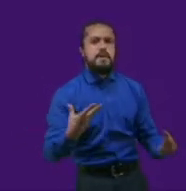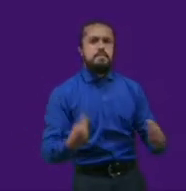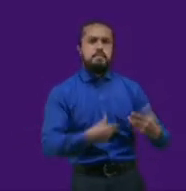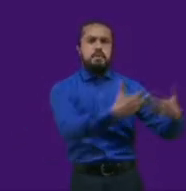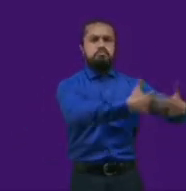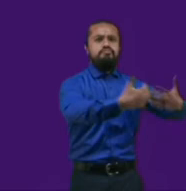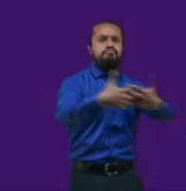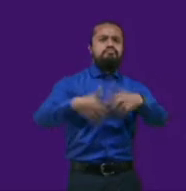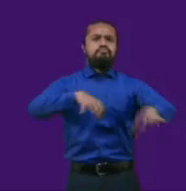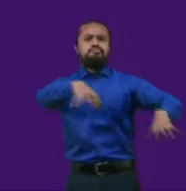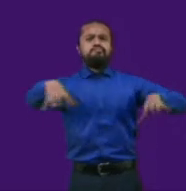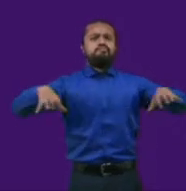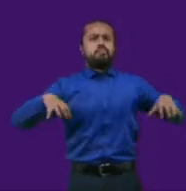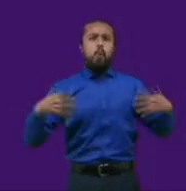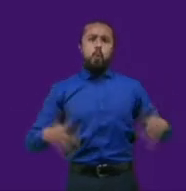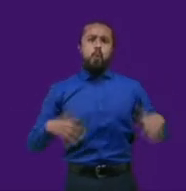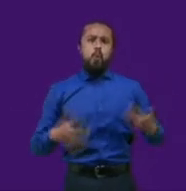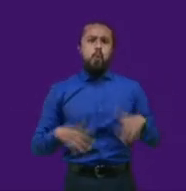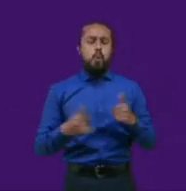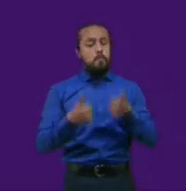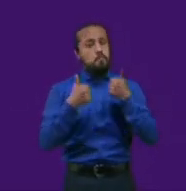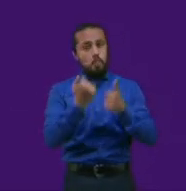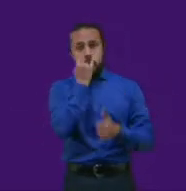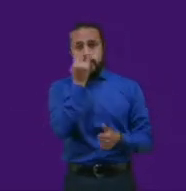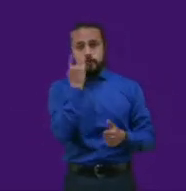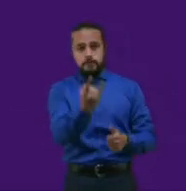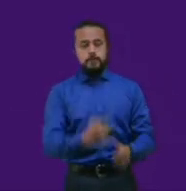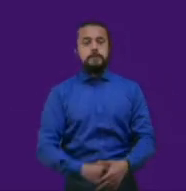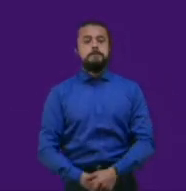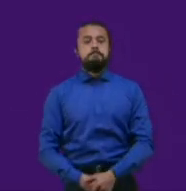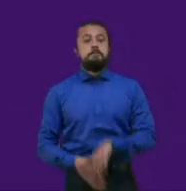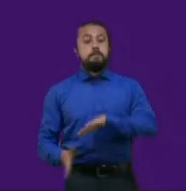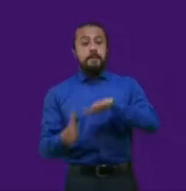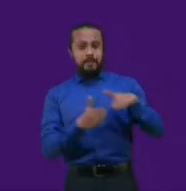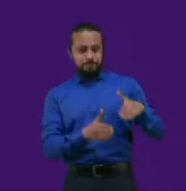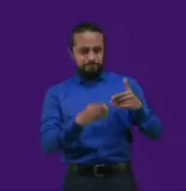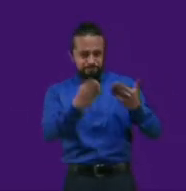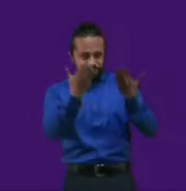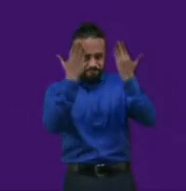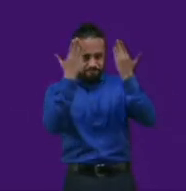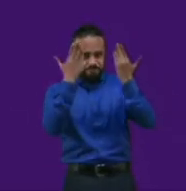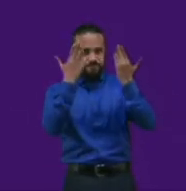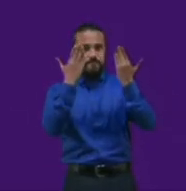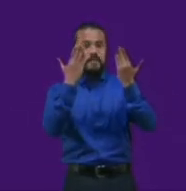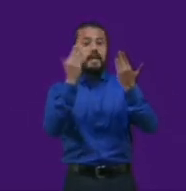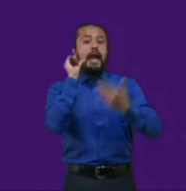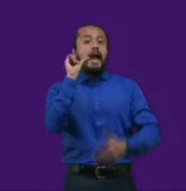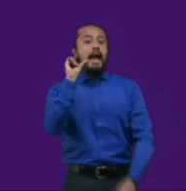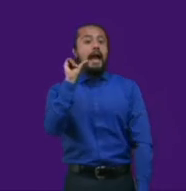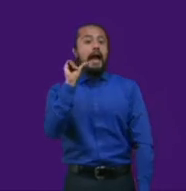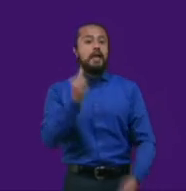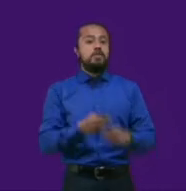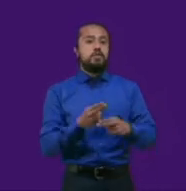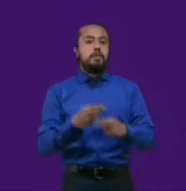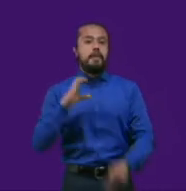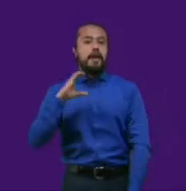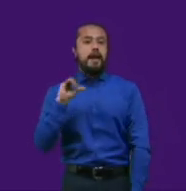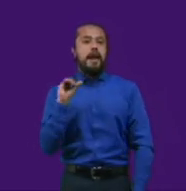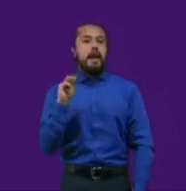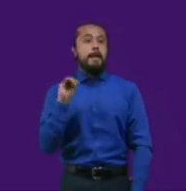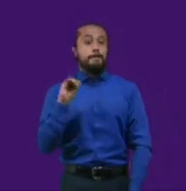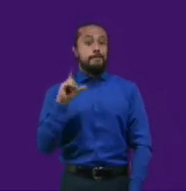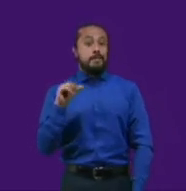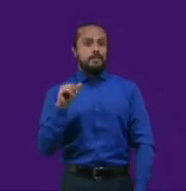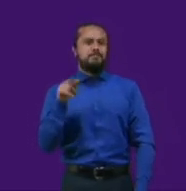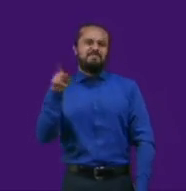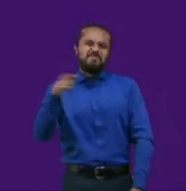ideas. Camila, movámonos un poquito allá. La evolución desde ese día